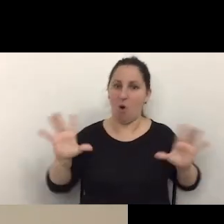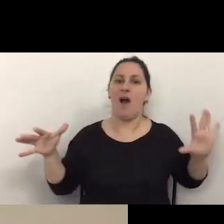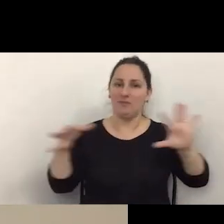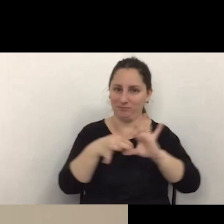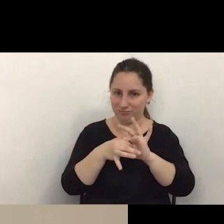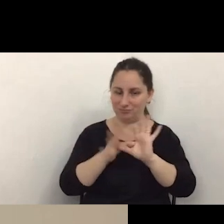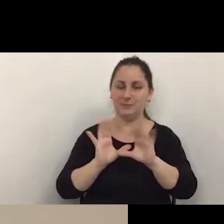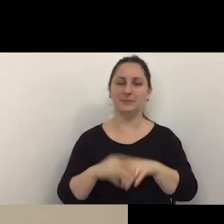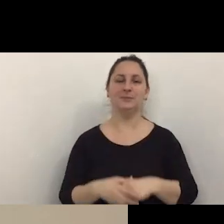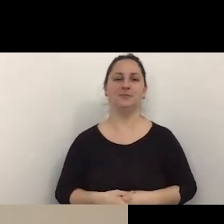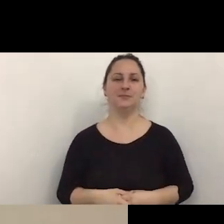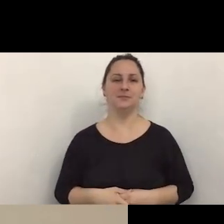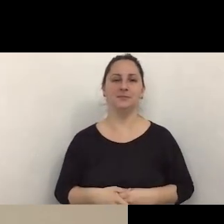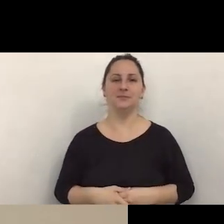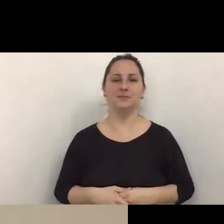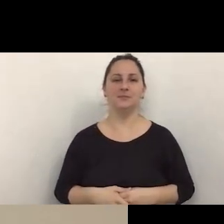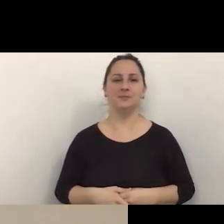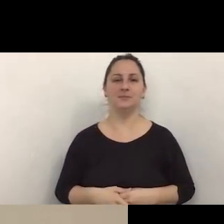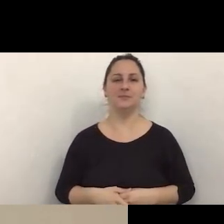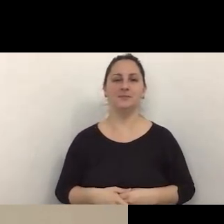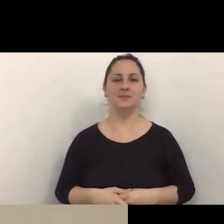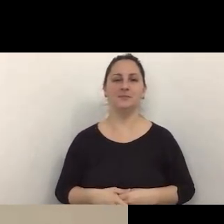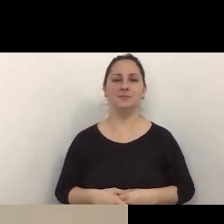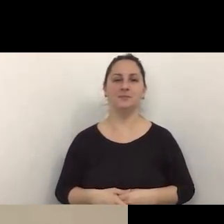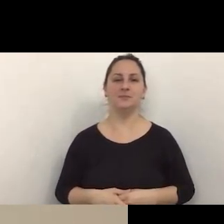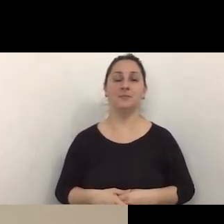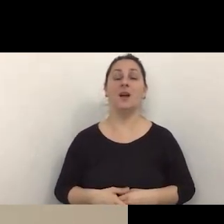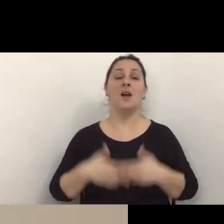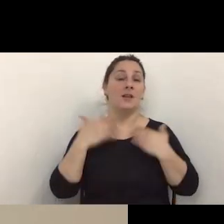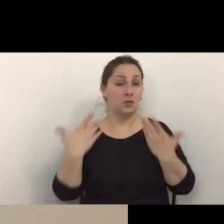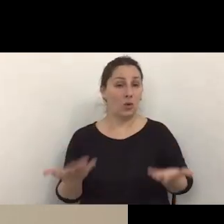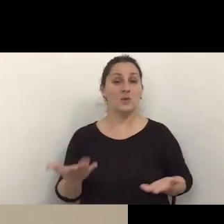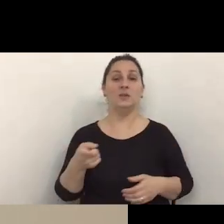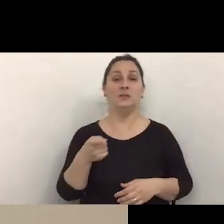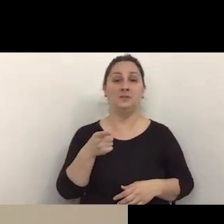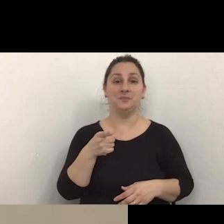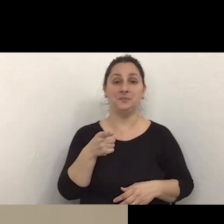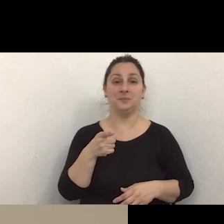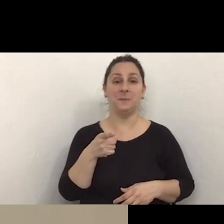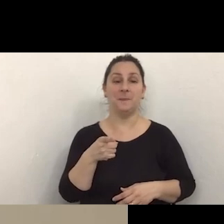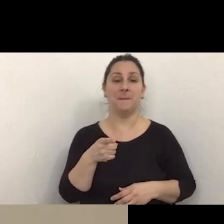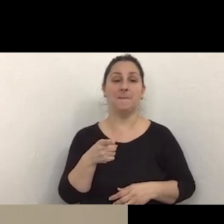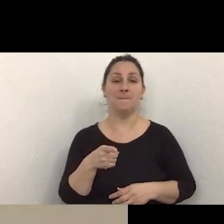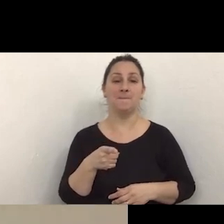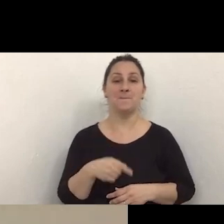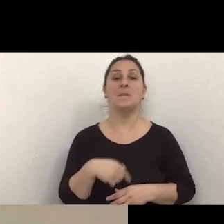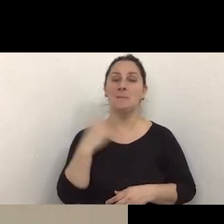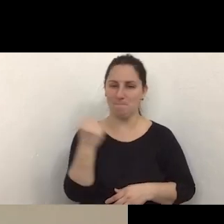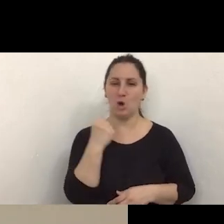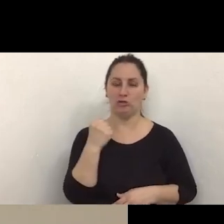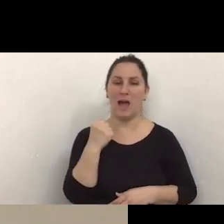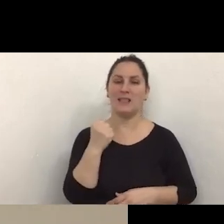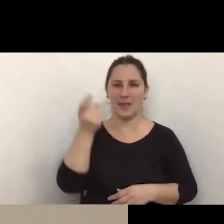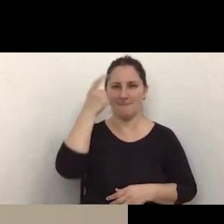delito, ¿sí? Así que la verdad es que esto es muy importante tenerlo